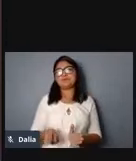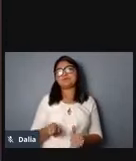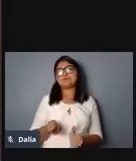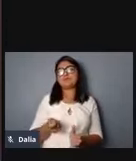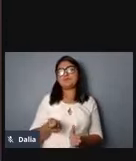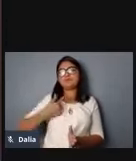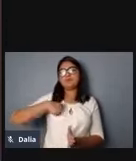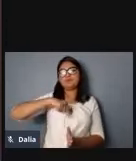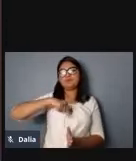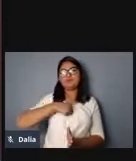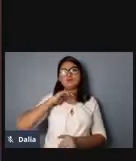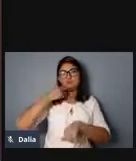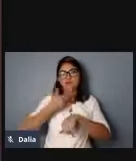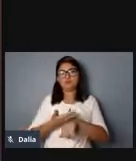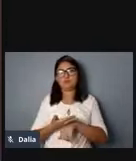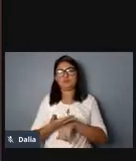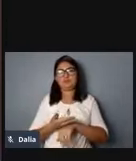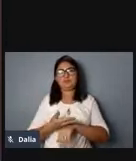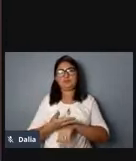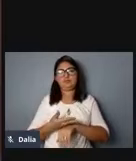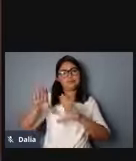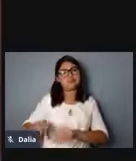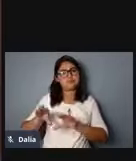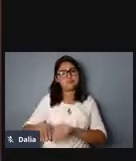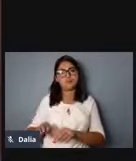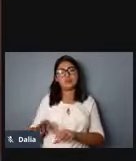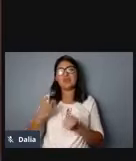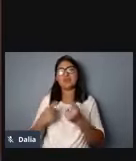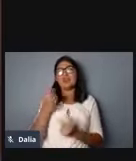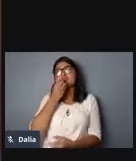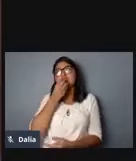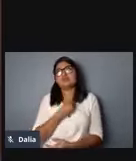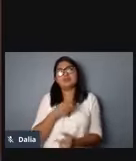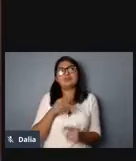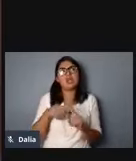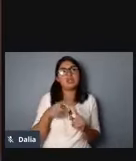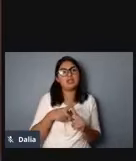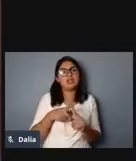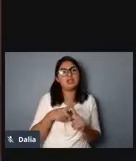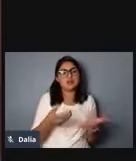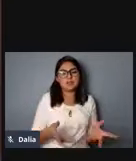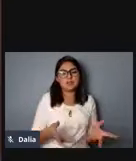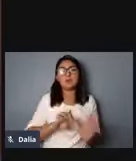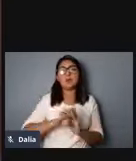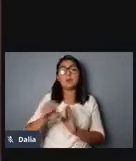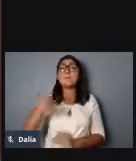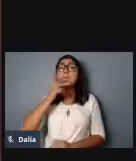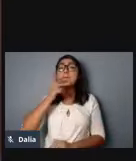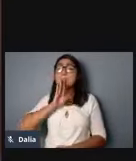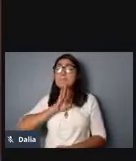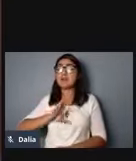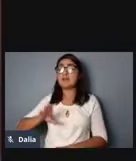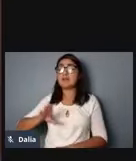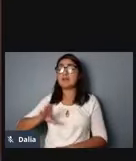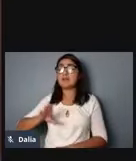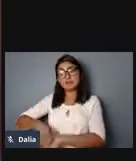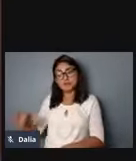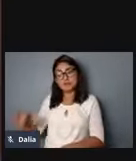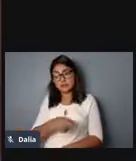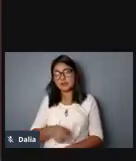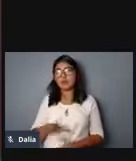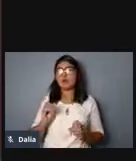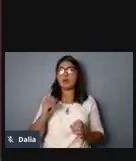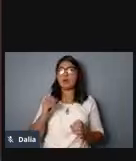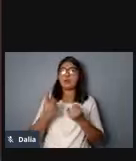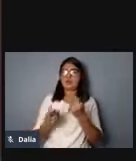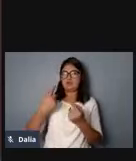el castigo, o quizás porque nosotras como mamás y papás hemos fomentado ese valor